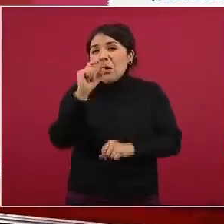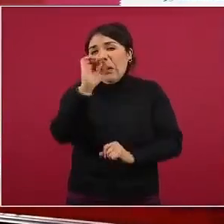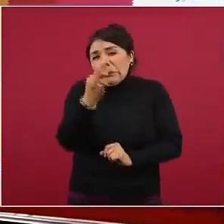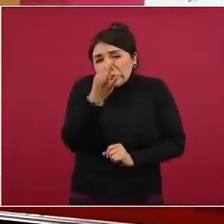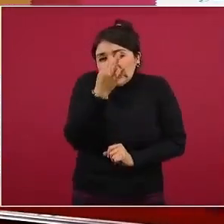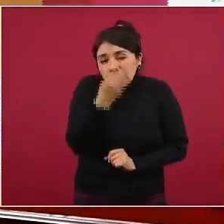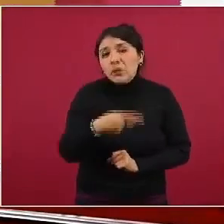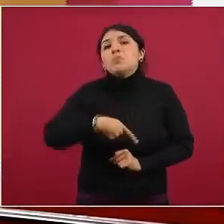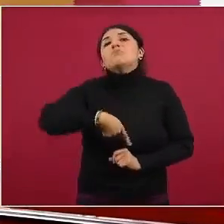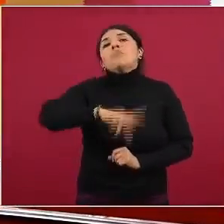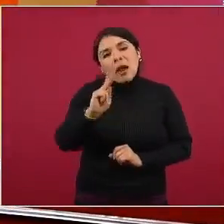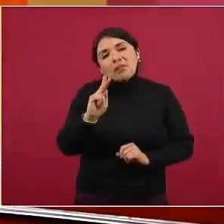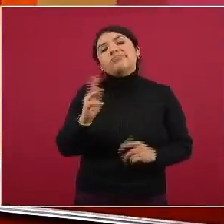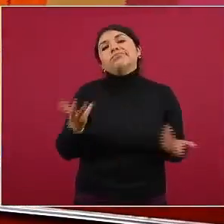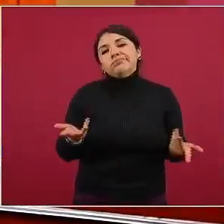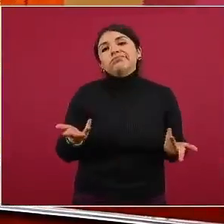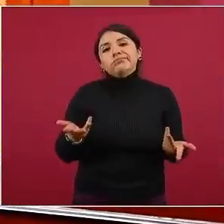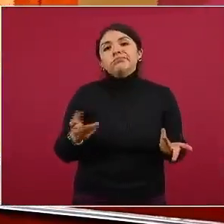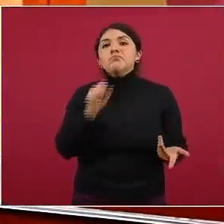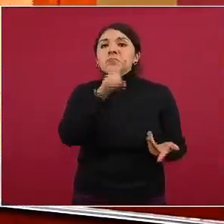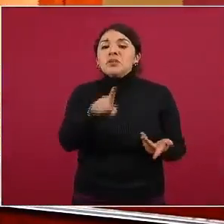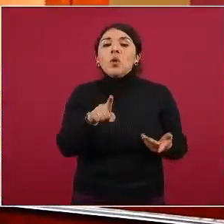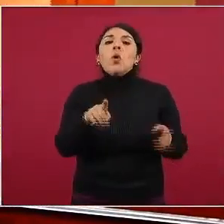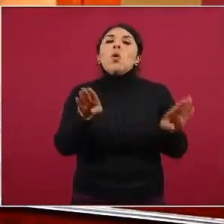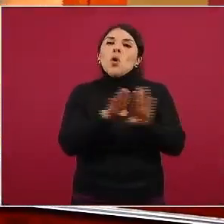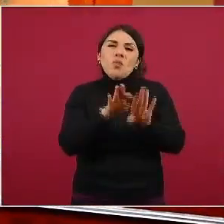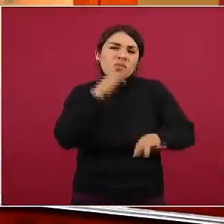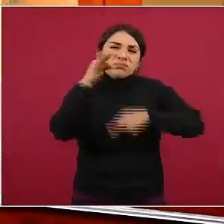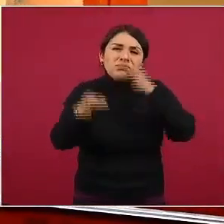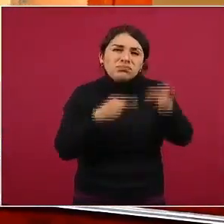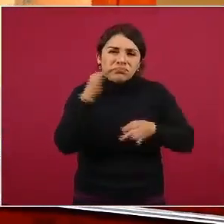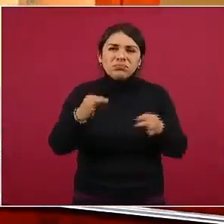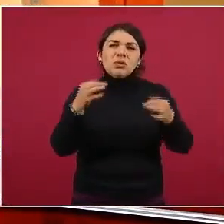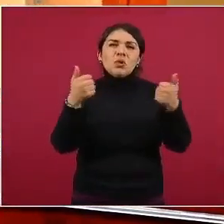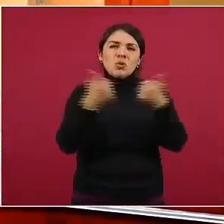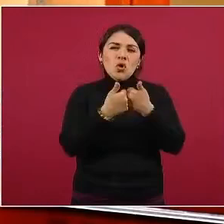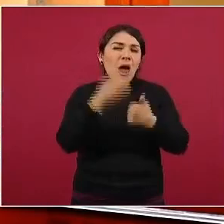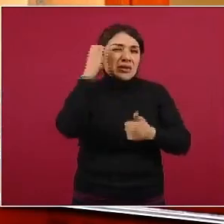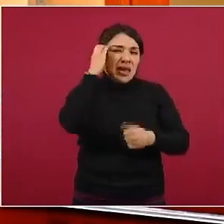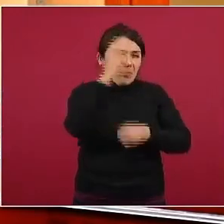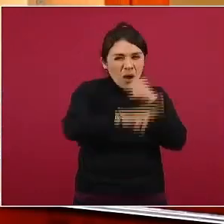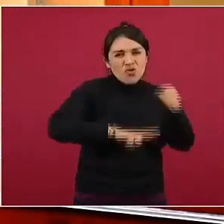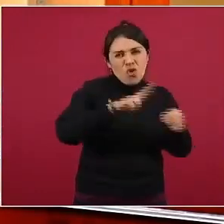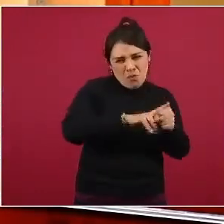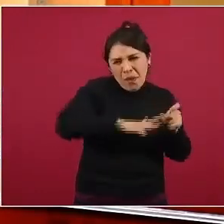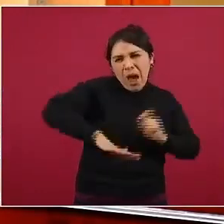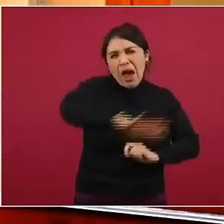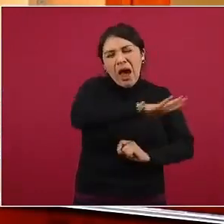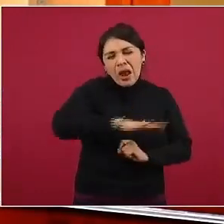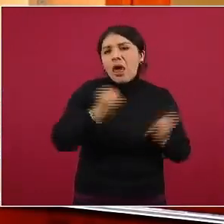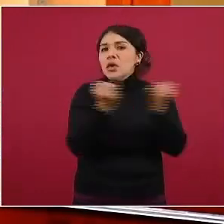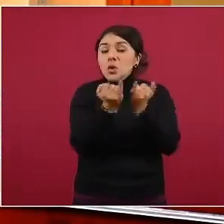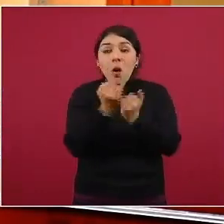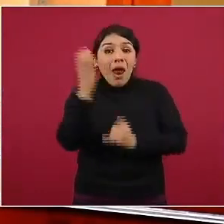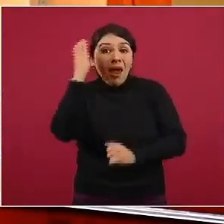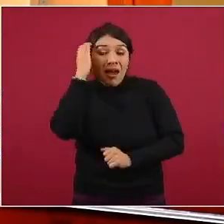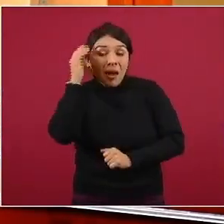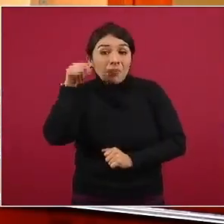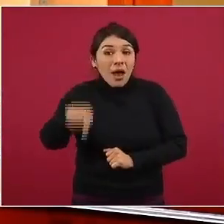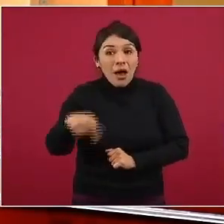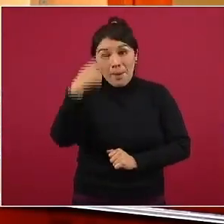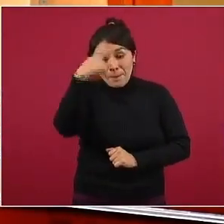pero en el mismo mensaje que comuniqué sobre las camas generales, especialmente en las camas